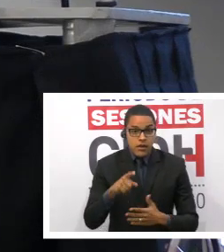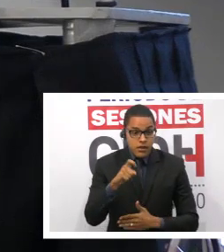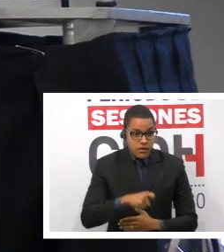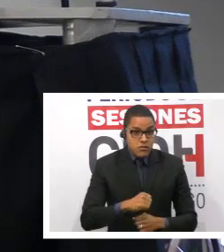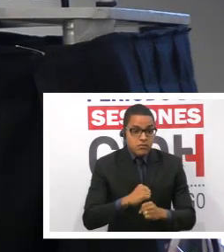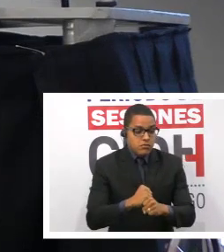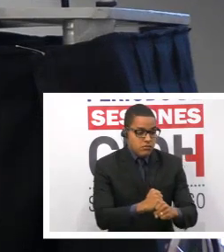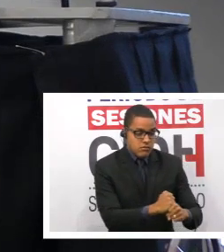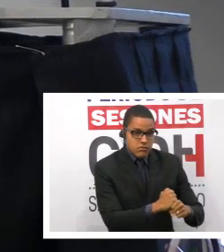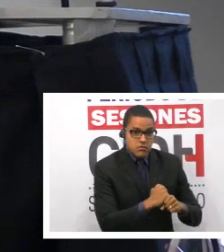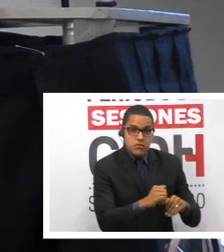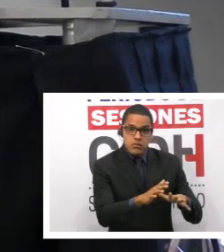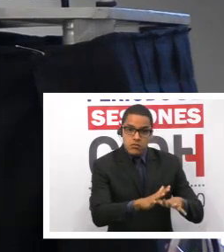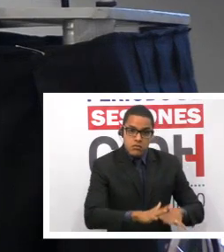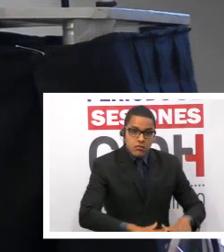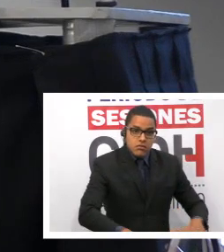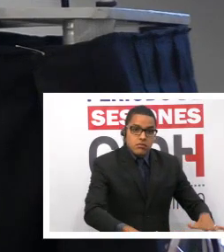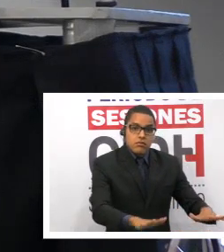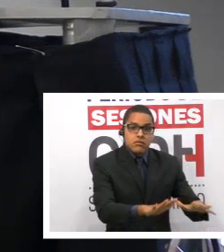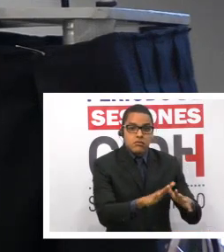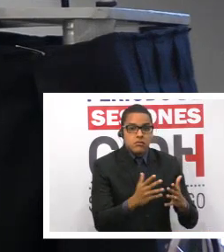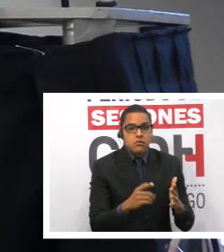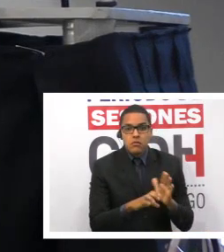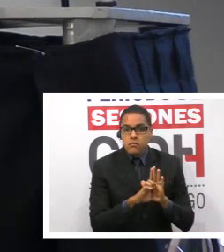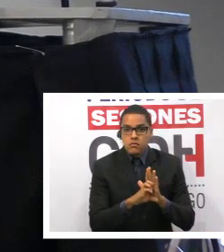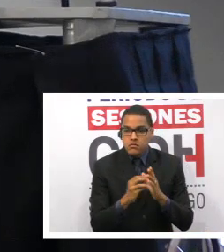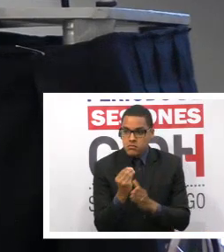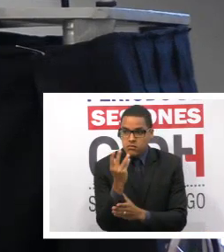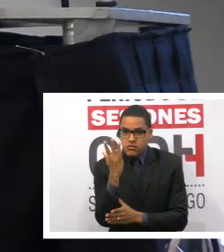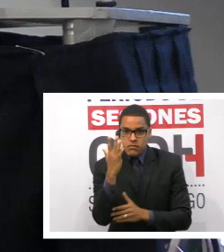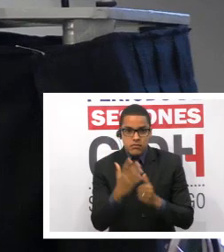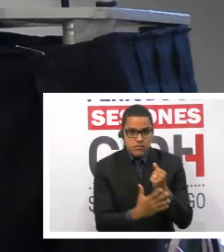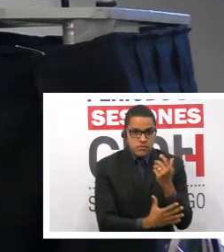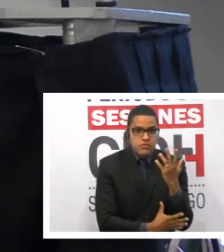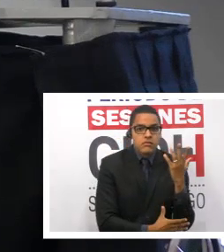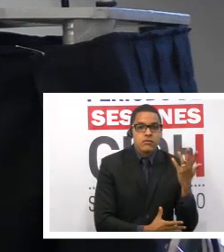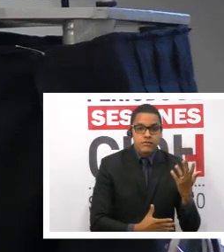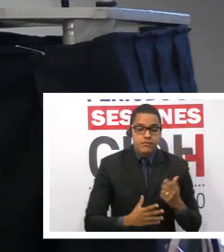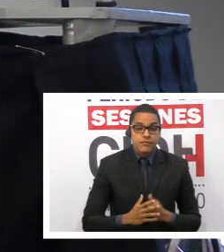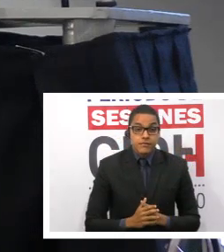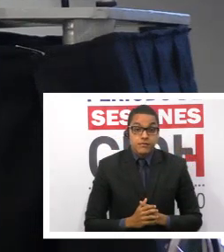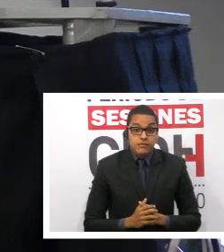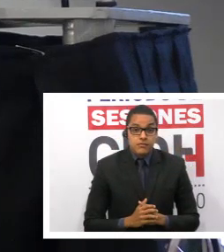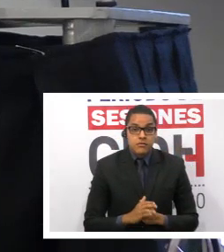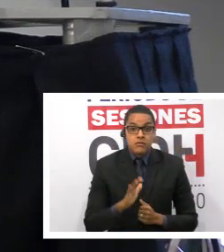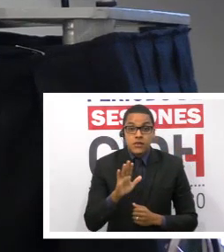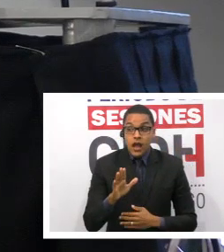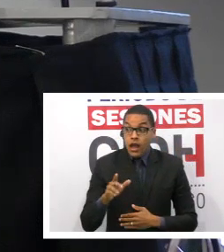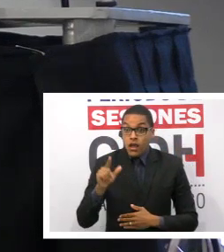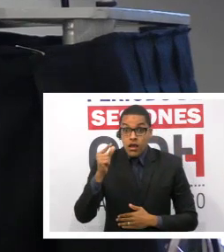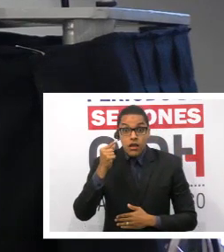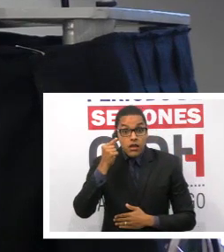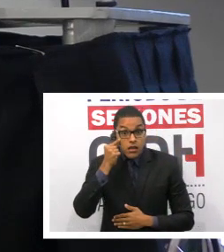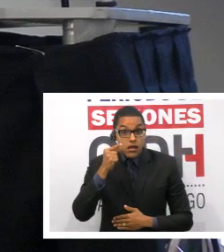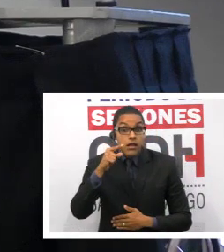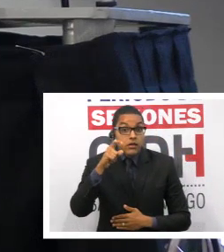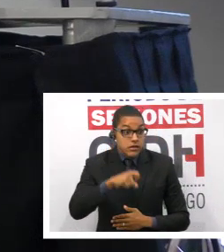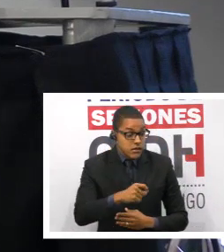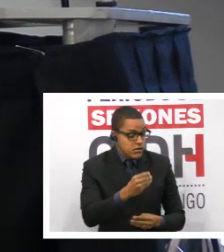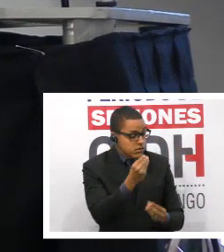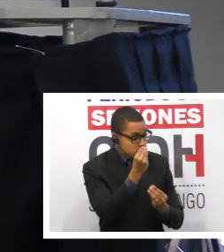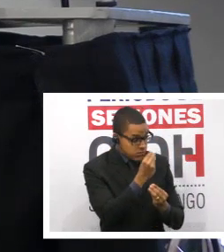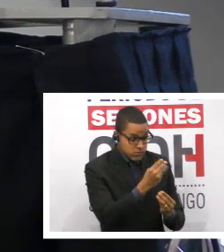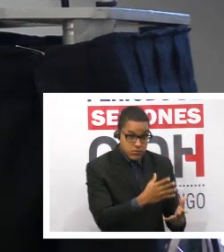proceso del seguimiento del protocolo de san salvador- insta a los estados a proveer información cabal y adecuada sobre sus políticas fiscales